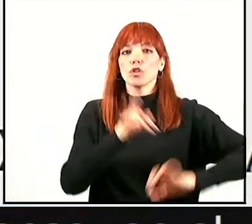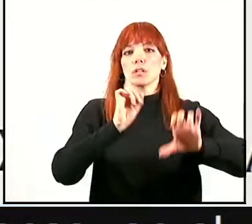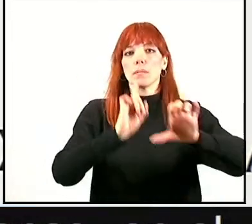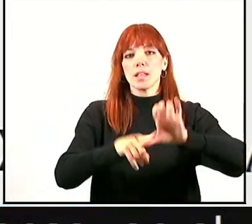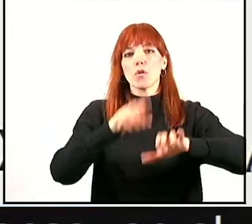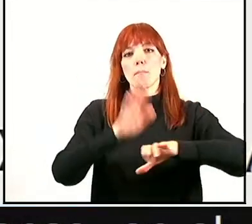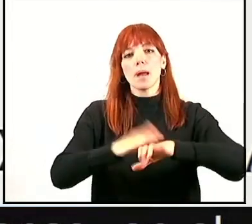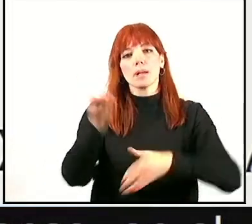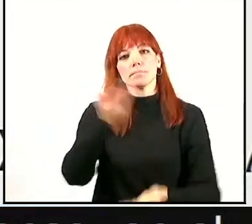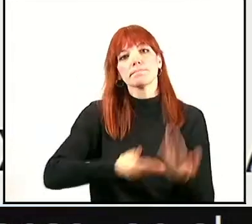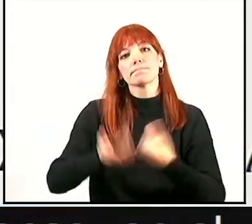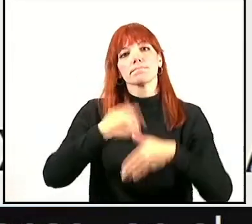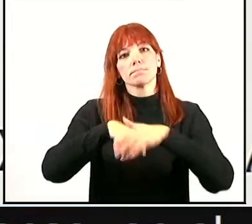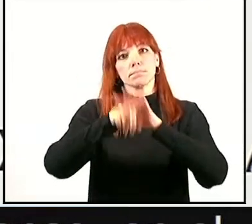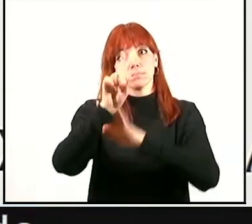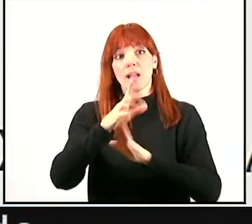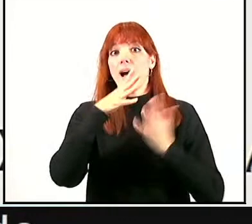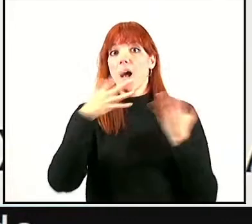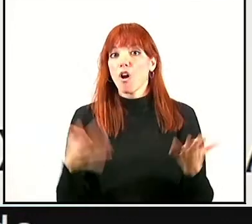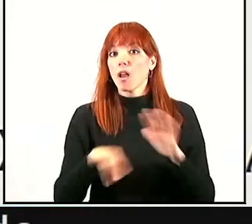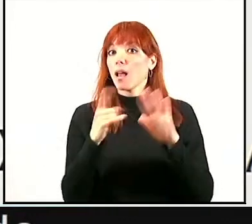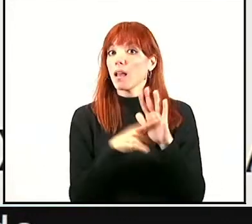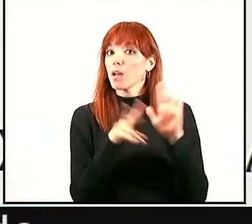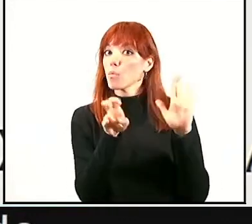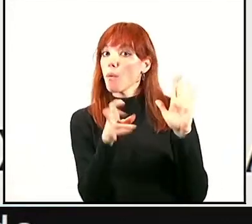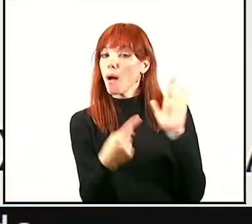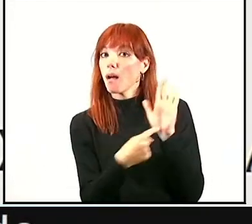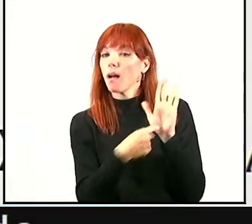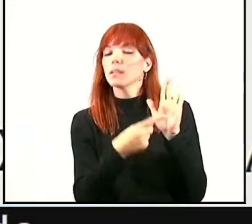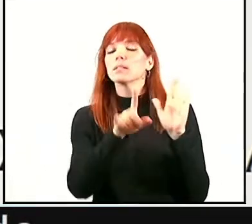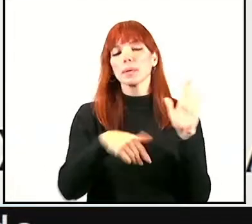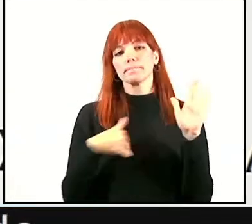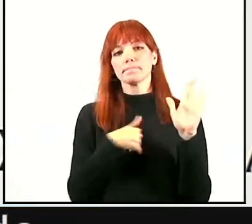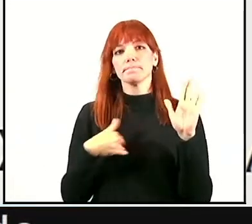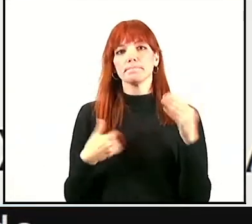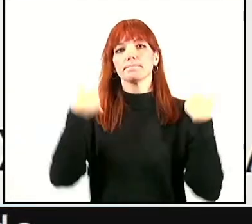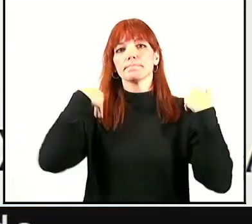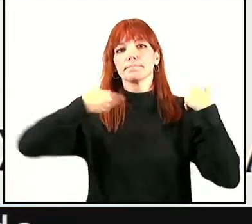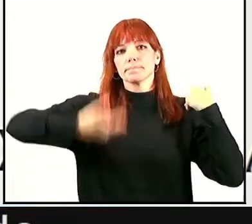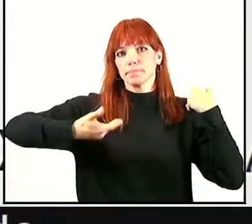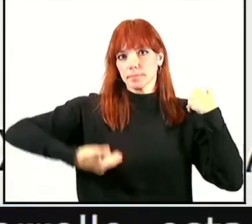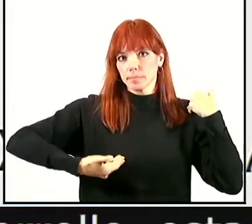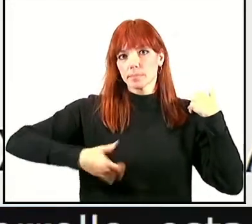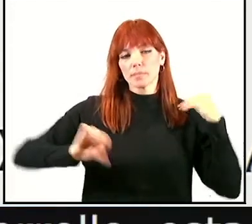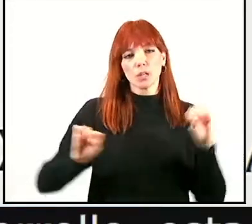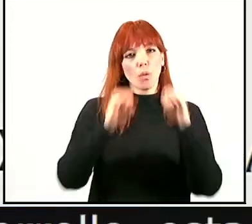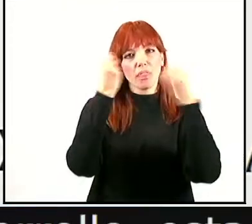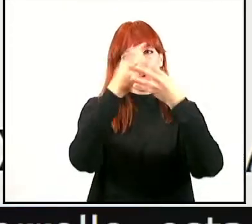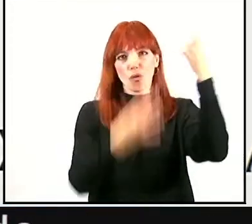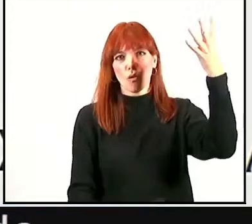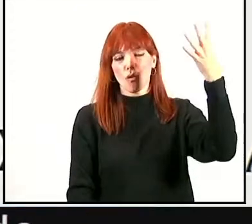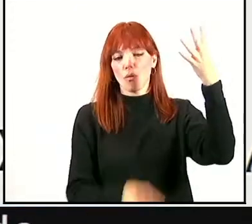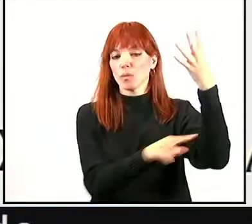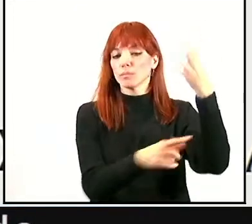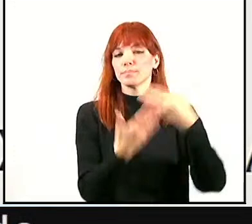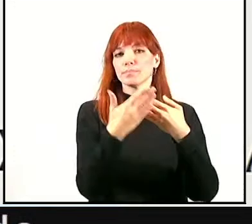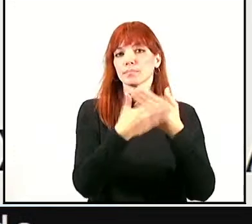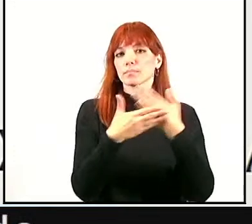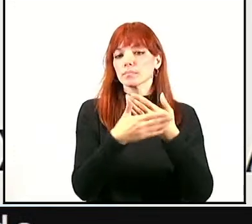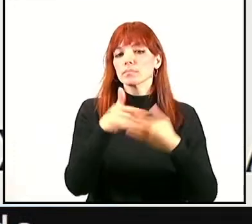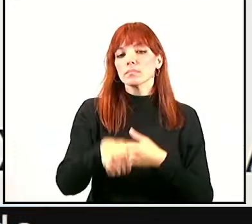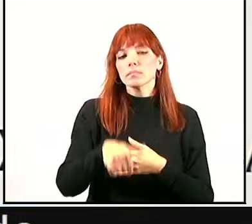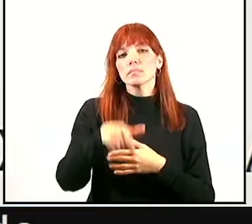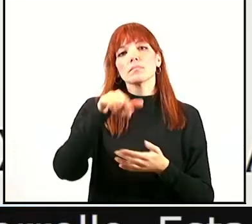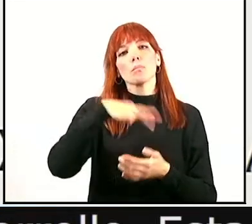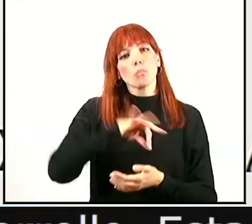para el Desarrollo. Esta nueva norma que hoy traemos tiene también un papel determinante, la acción que desde el nivel de gobernanza local se puede hacer